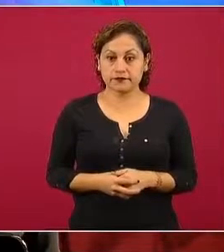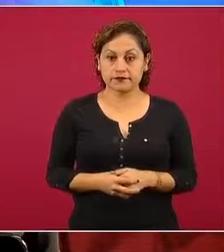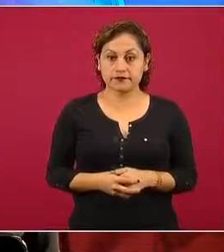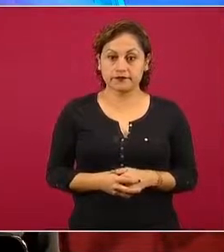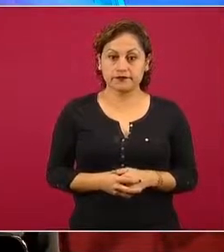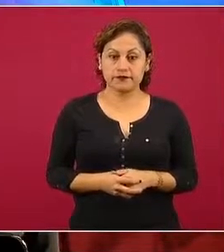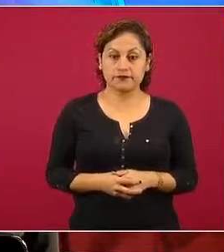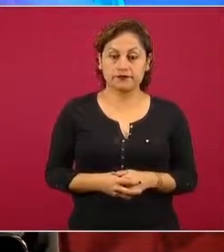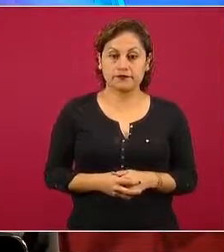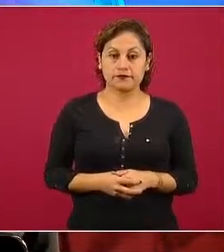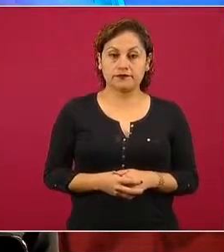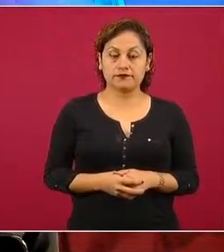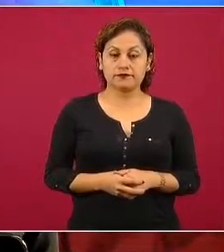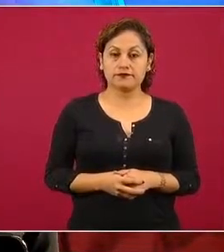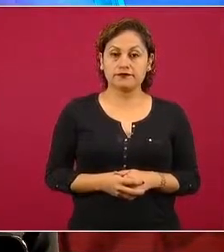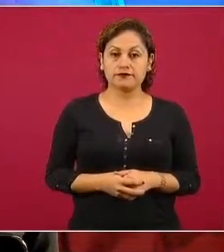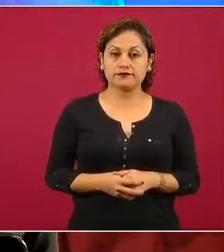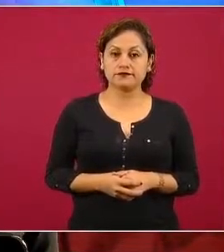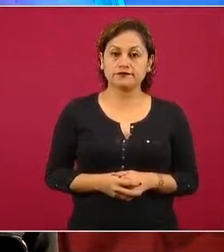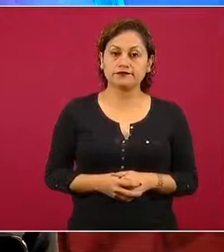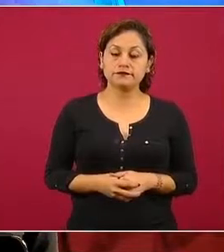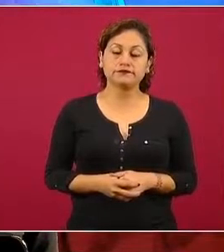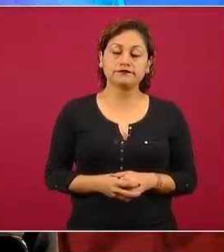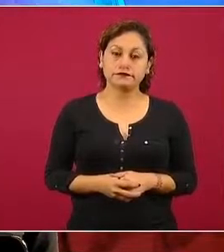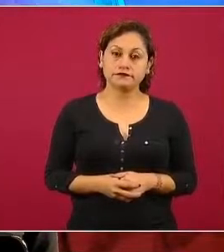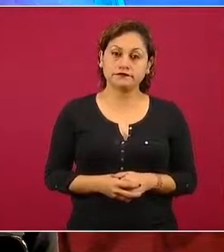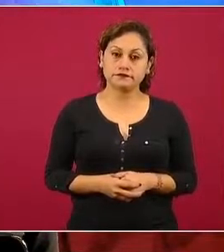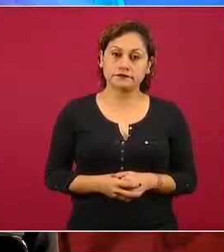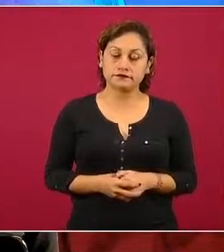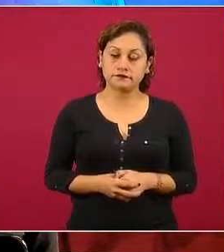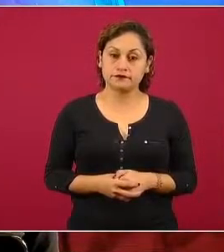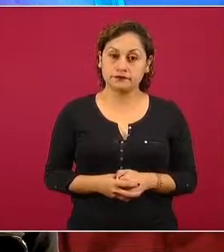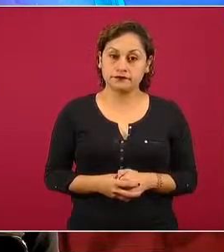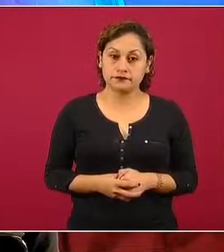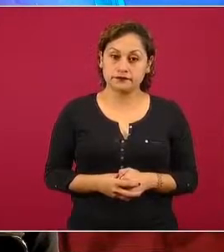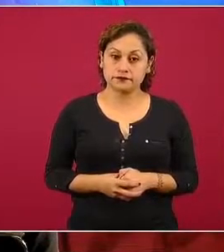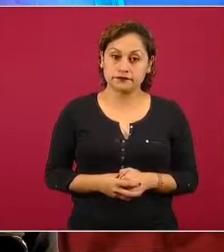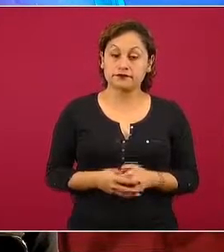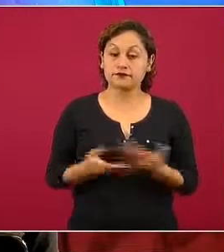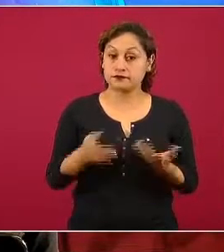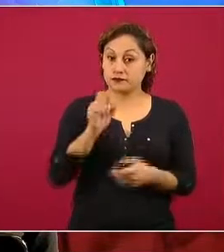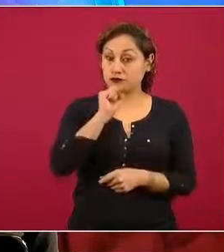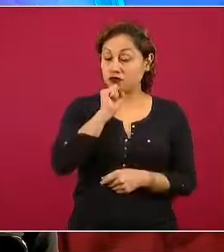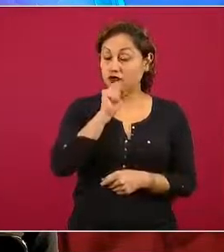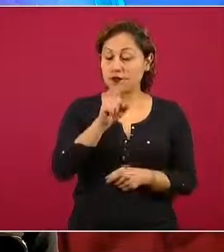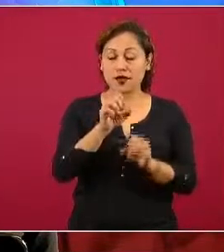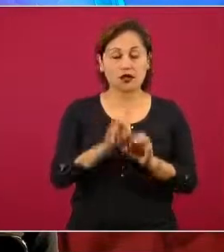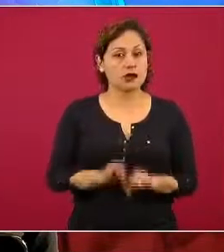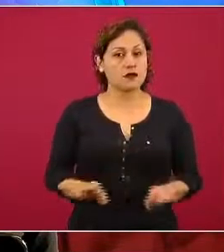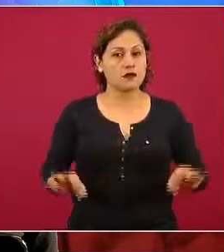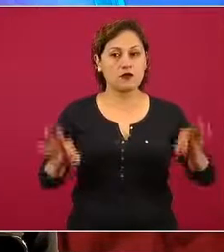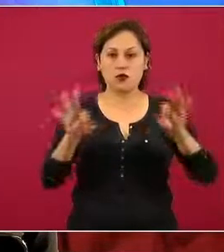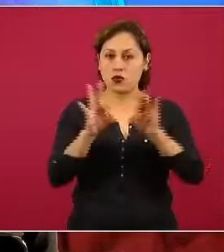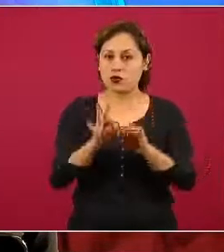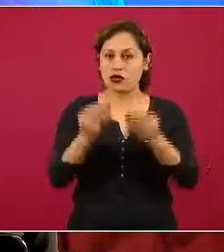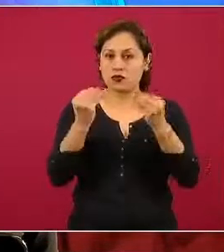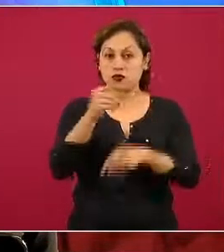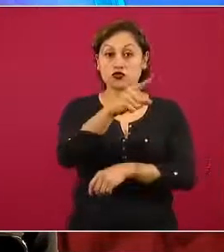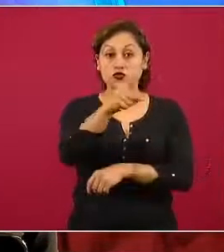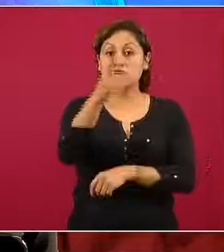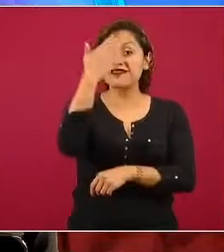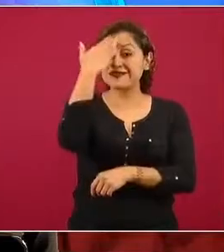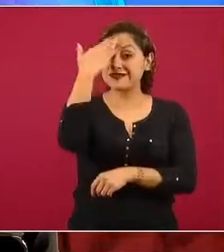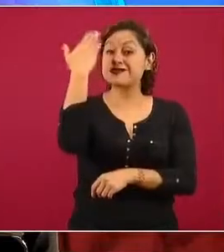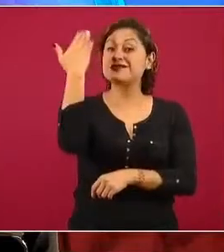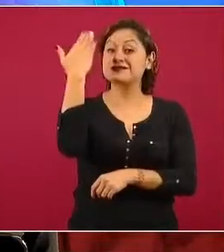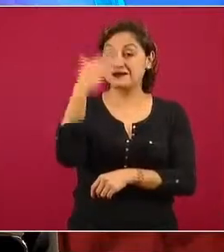Entonces, es sumamente, es fundamental, ¿no?, conocer que esta